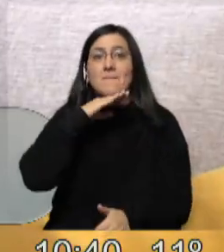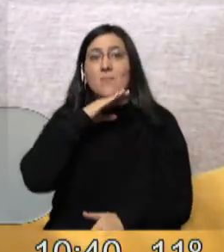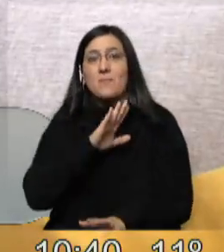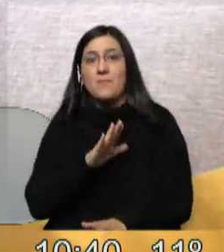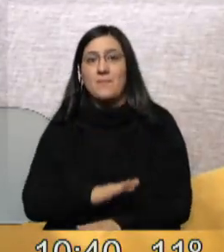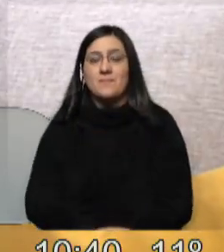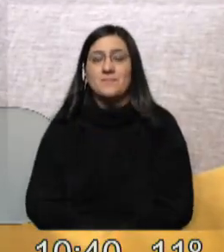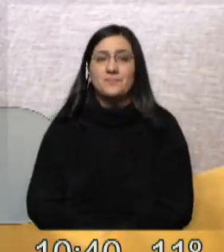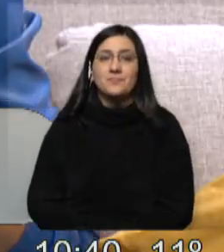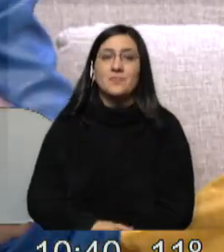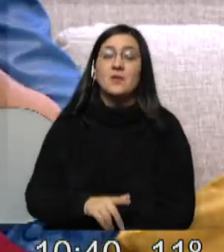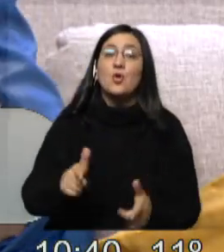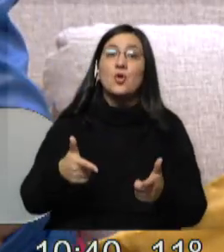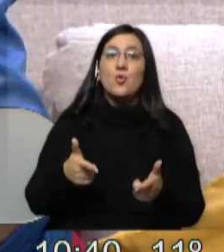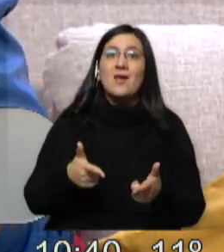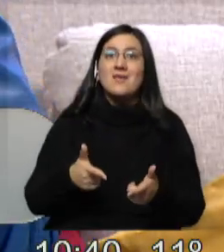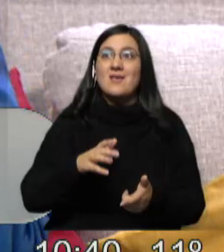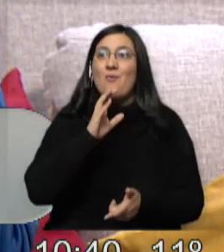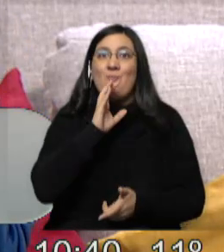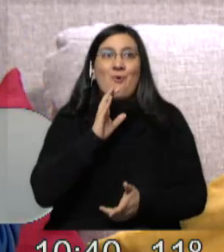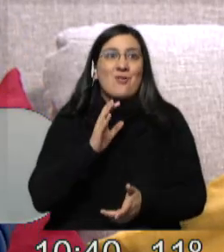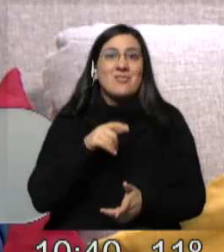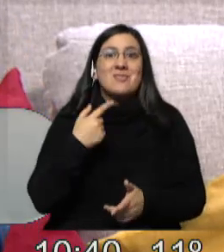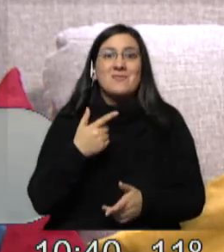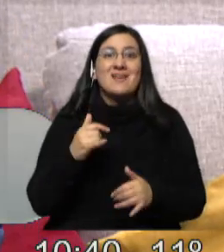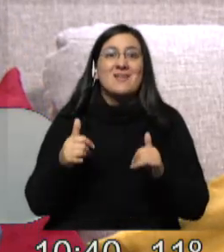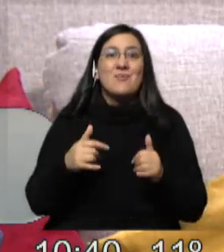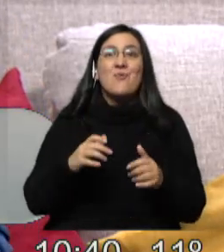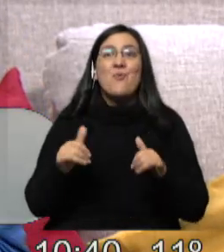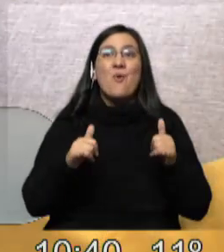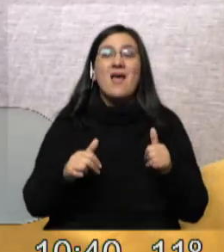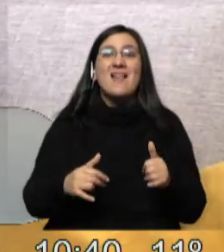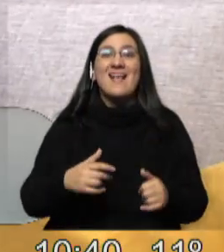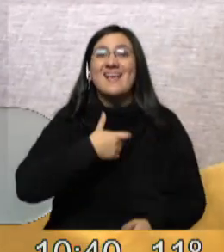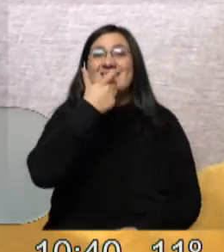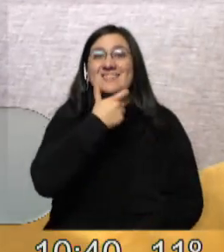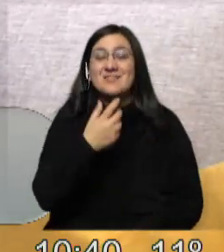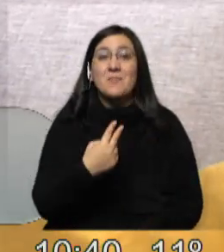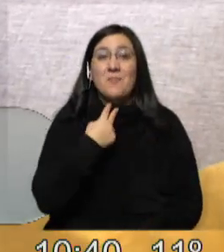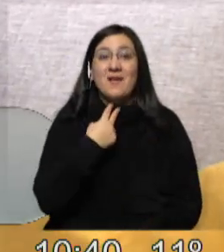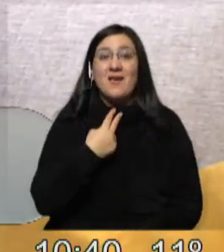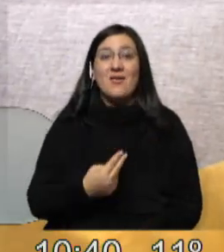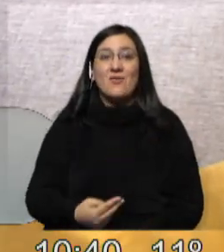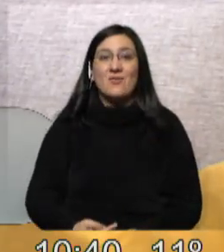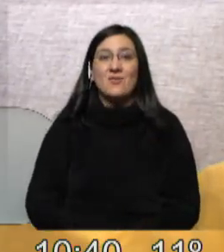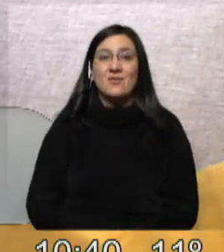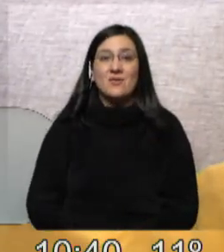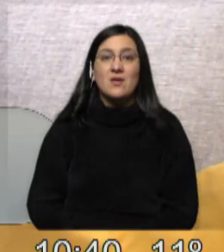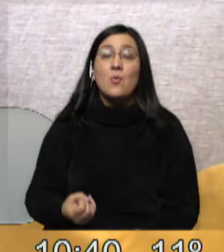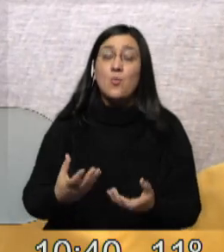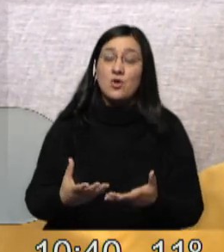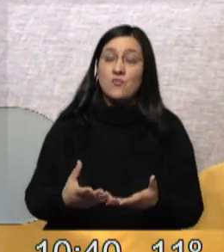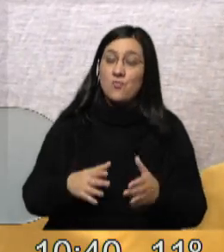no somos, no tenemos energía de humor y después queremos jugar al gracioso y quedamos pegados, ¿sabes? No, obviamente, no, pero fue un programa